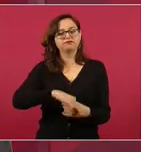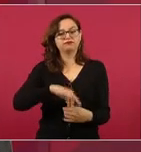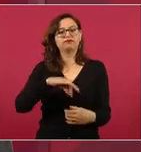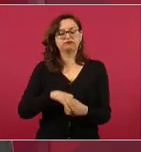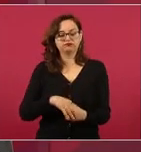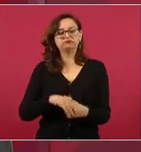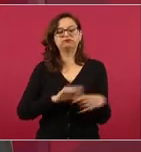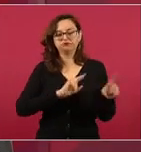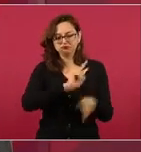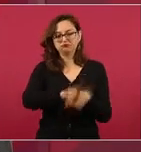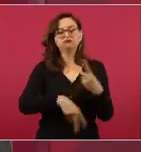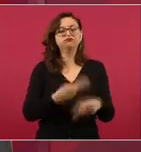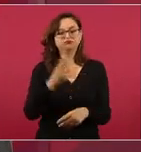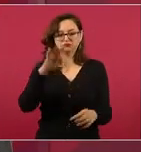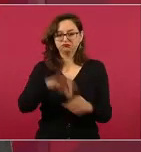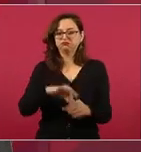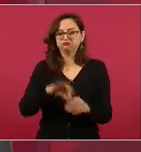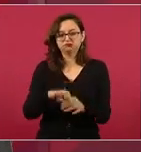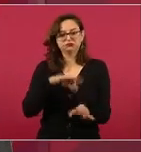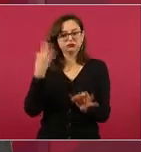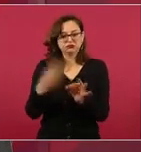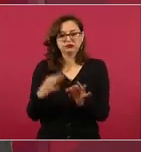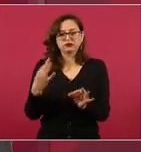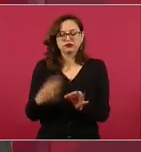Salió a votar.